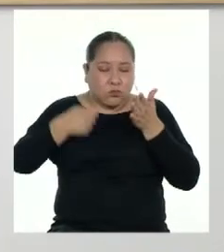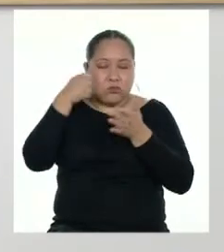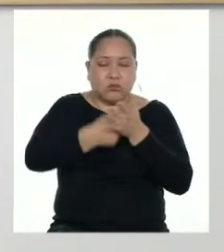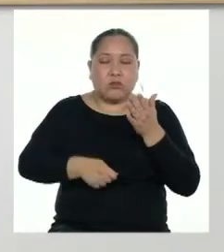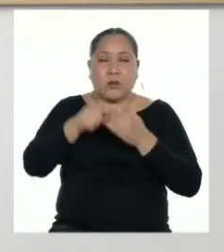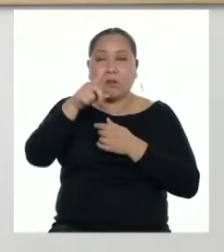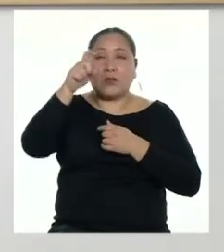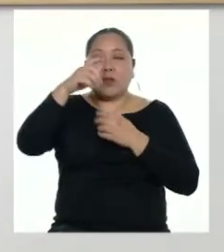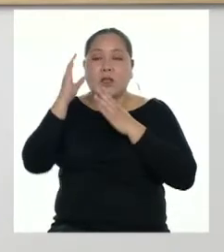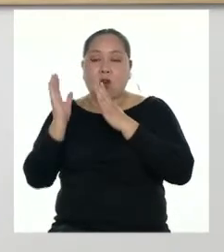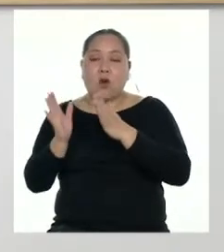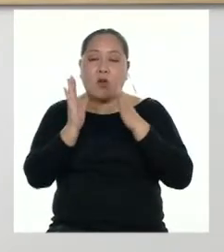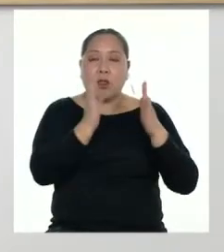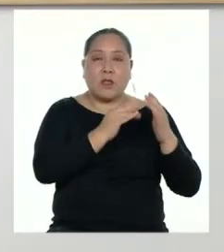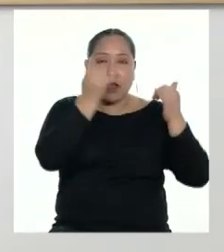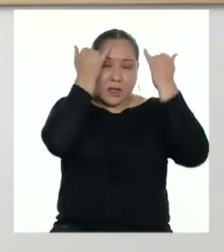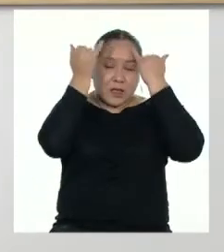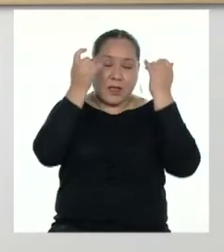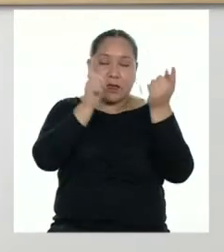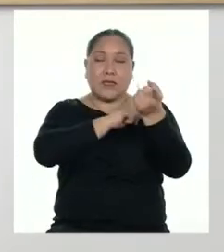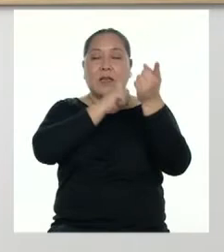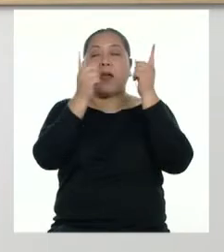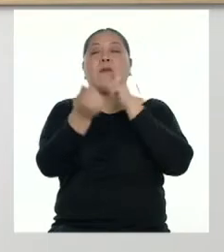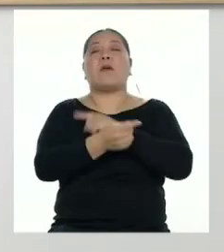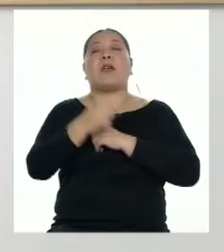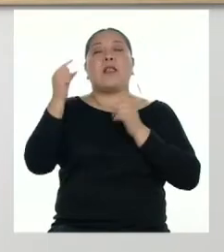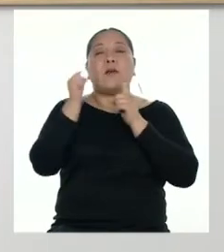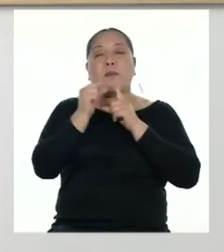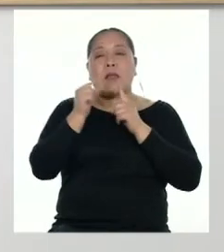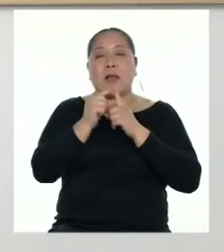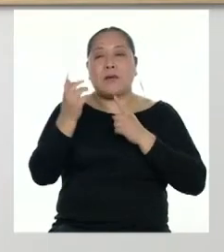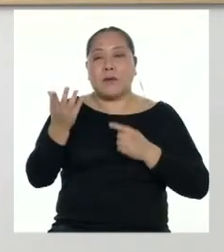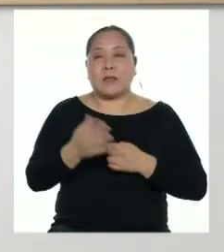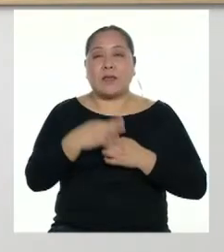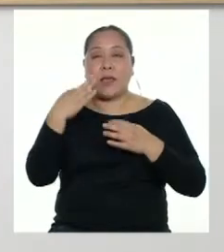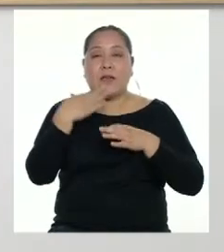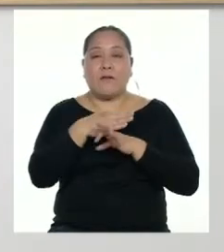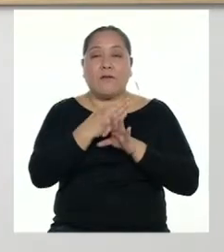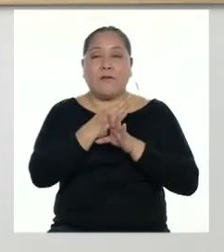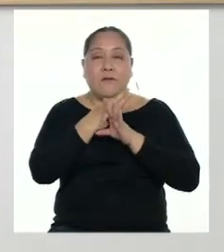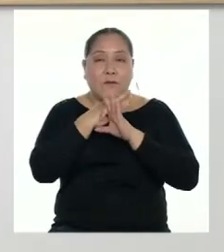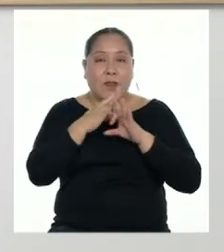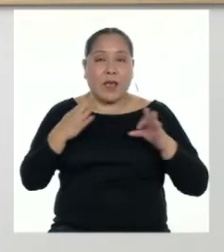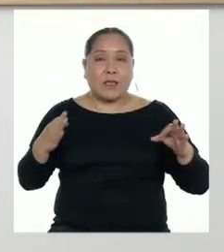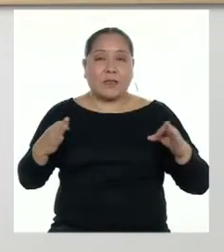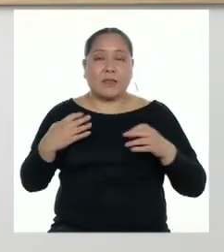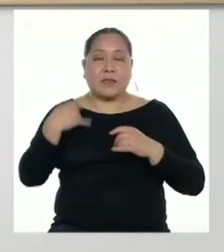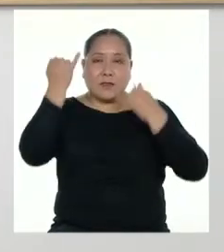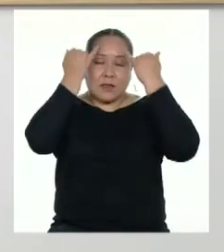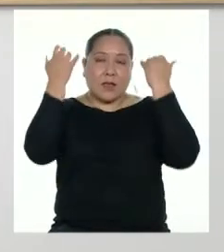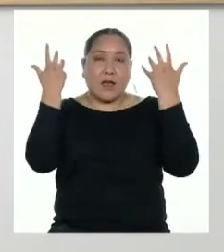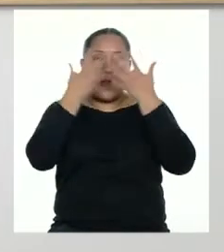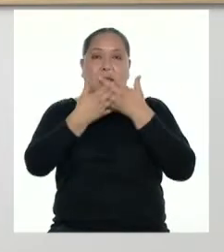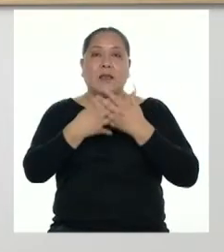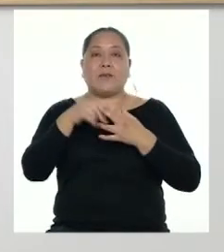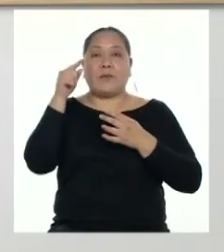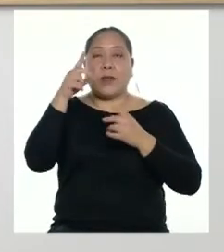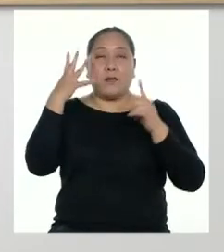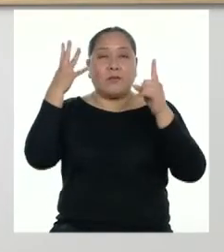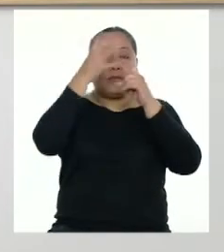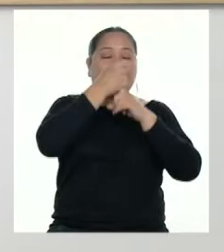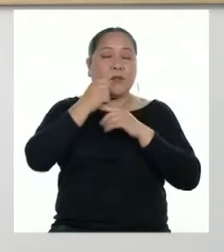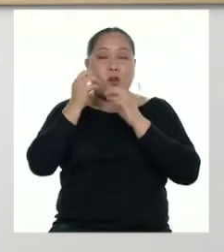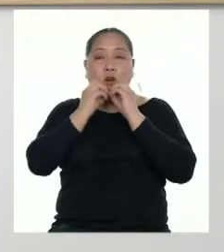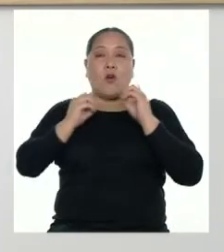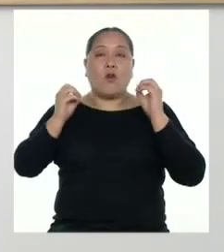tus ideas y convertirlas en palabras y frases con sentido. Para lograrlo, es importante organizar tus